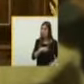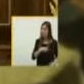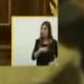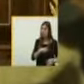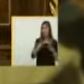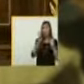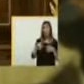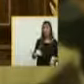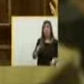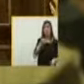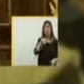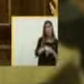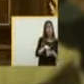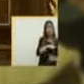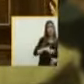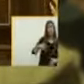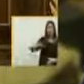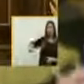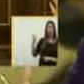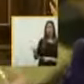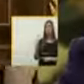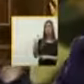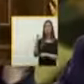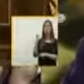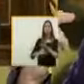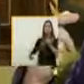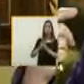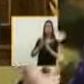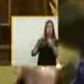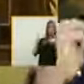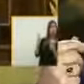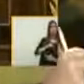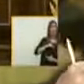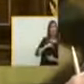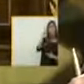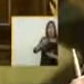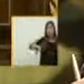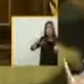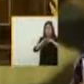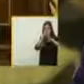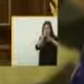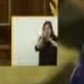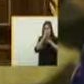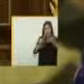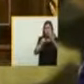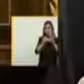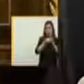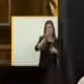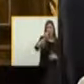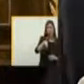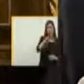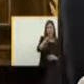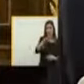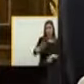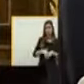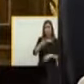alcaldesa de Madrid, e Oxe Jiménez Villarejo, van pola vella, van polo antigo manual, e din aos